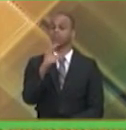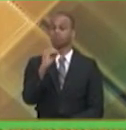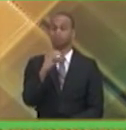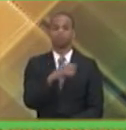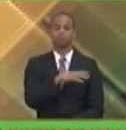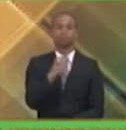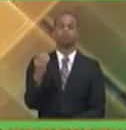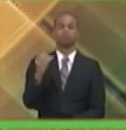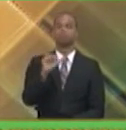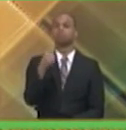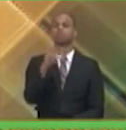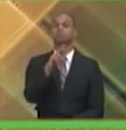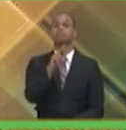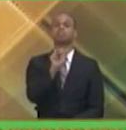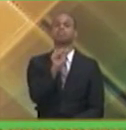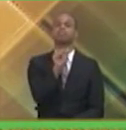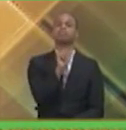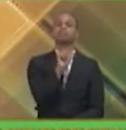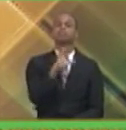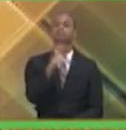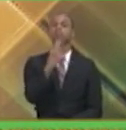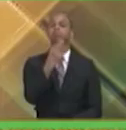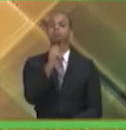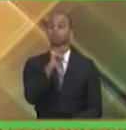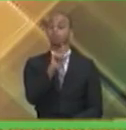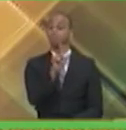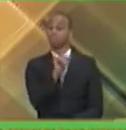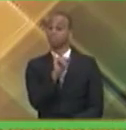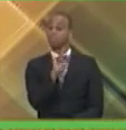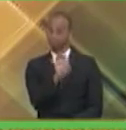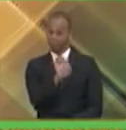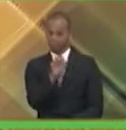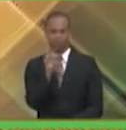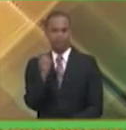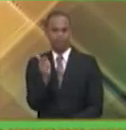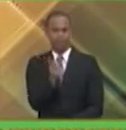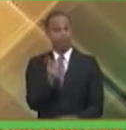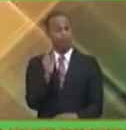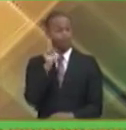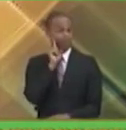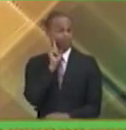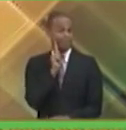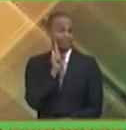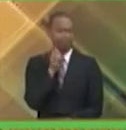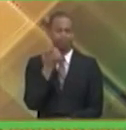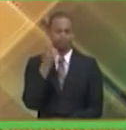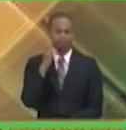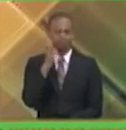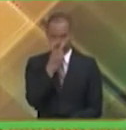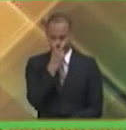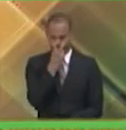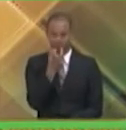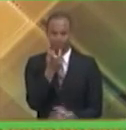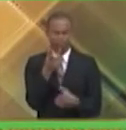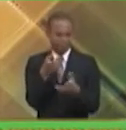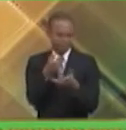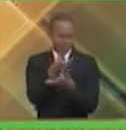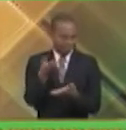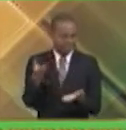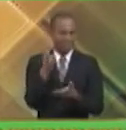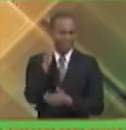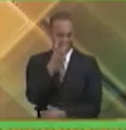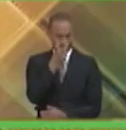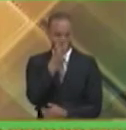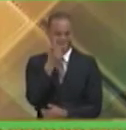Ray Charles, que son... eran ciegos también, o sea, tenían una discapacidad seria que no les impidió